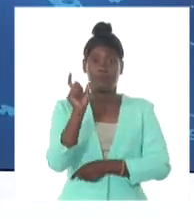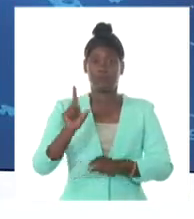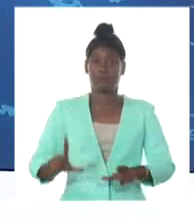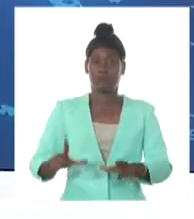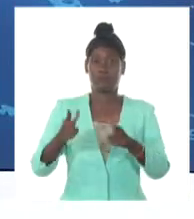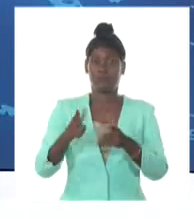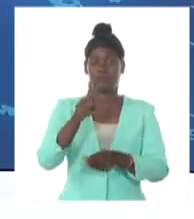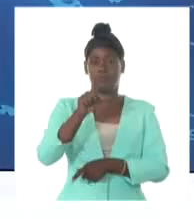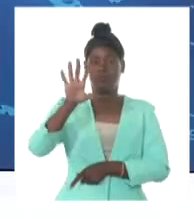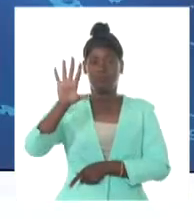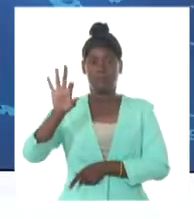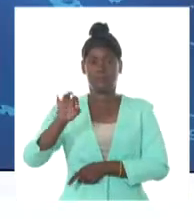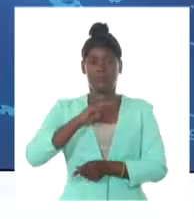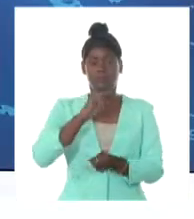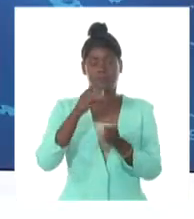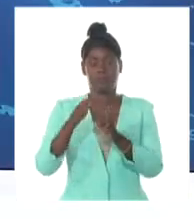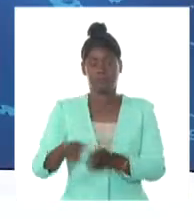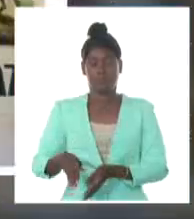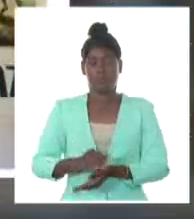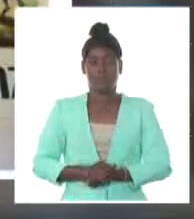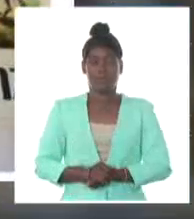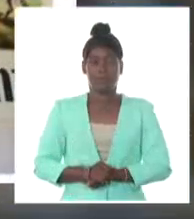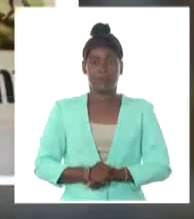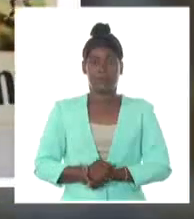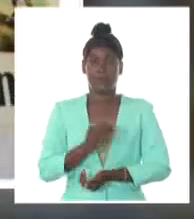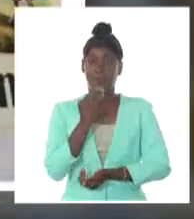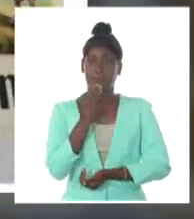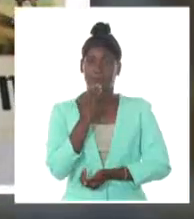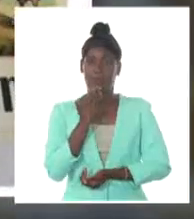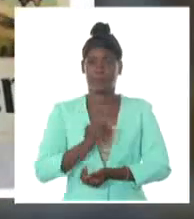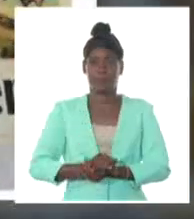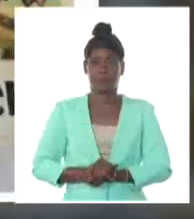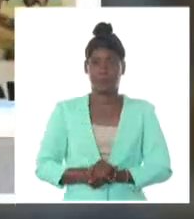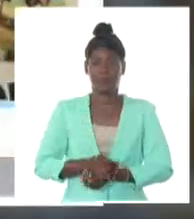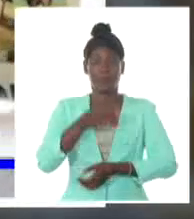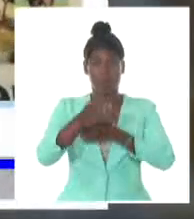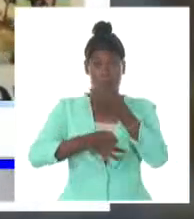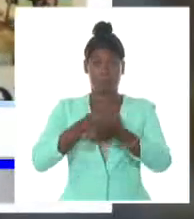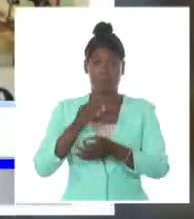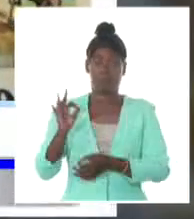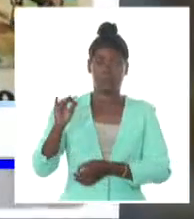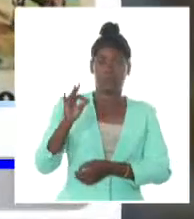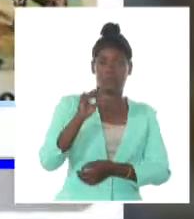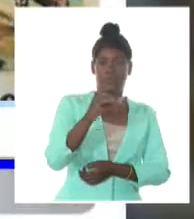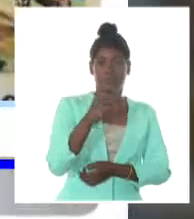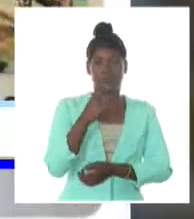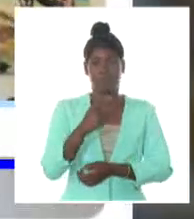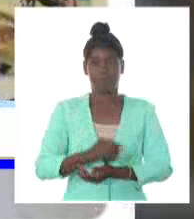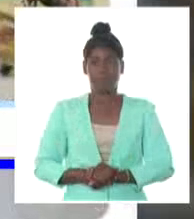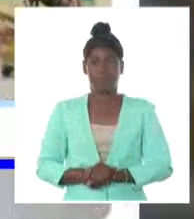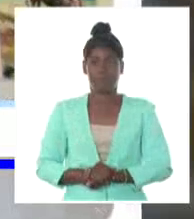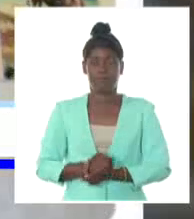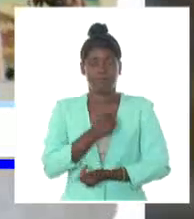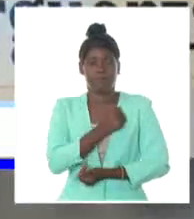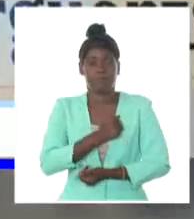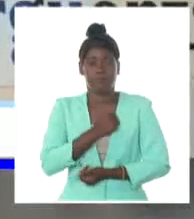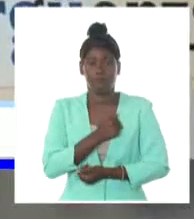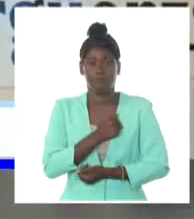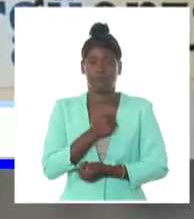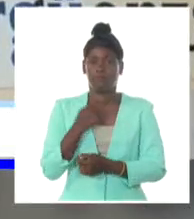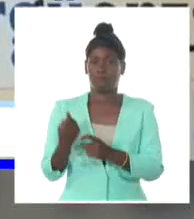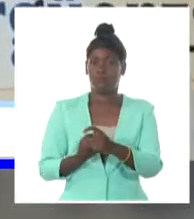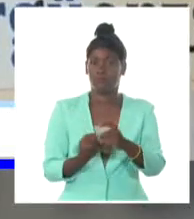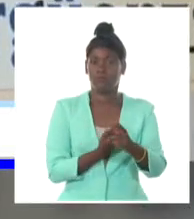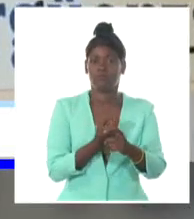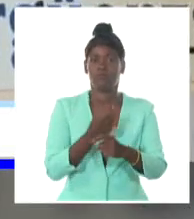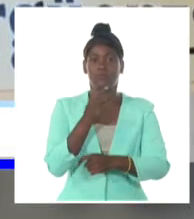en combate de Ignacio Agramonte. En Twitter, Díaz-Canel escribió, abro comillas, el mayor vive cuando al amparo de los más preciados